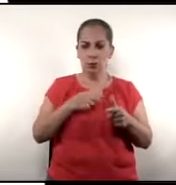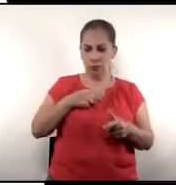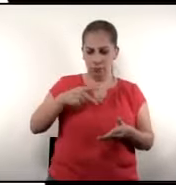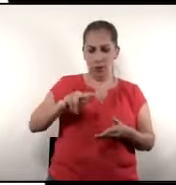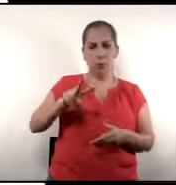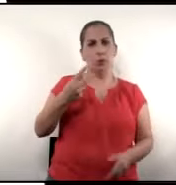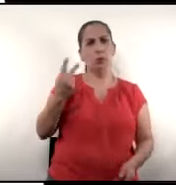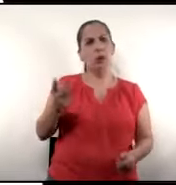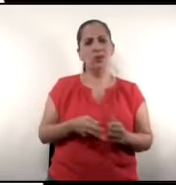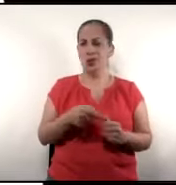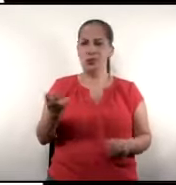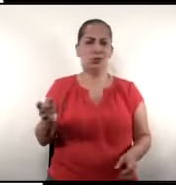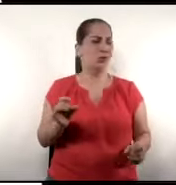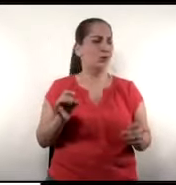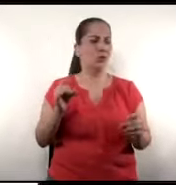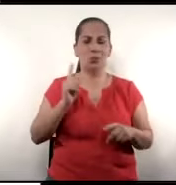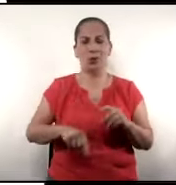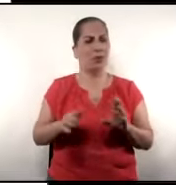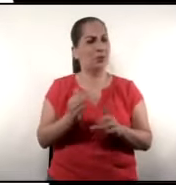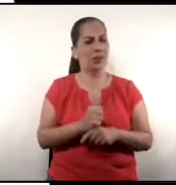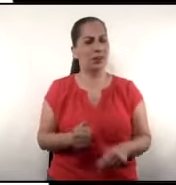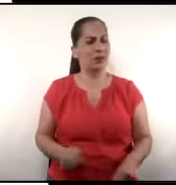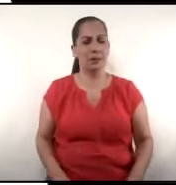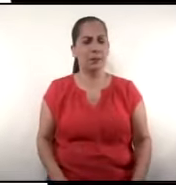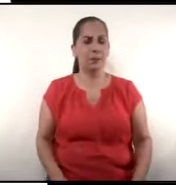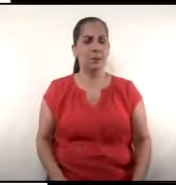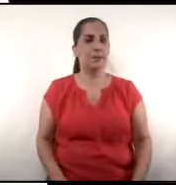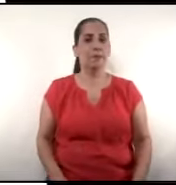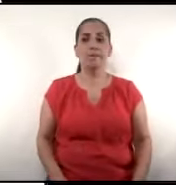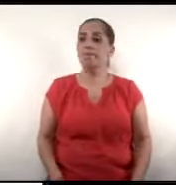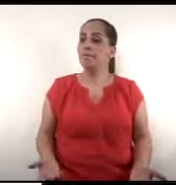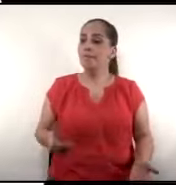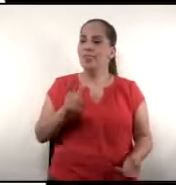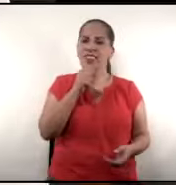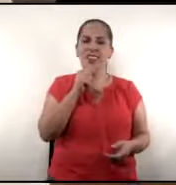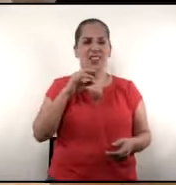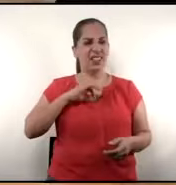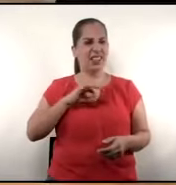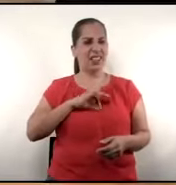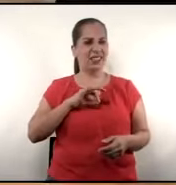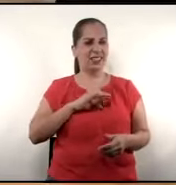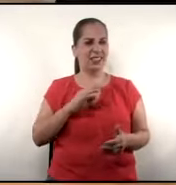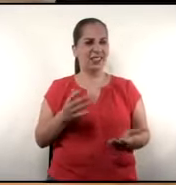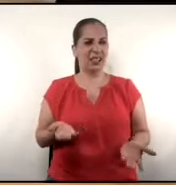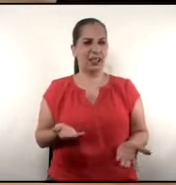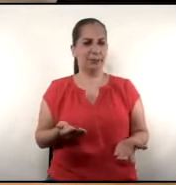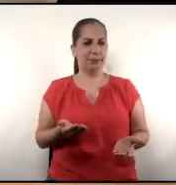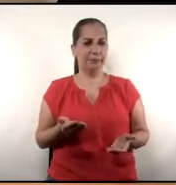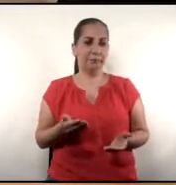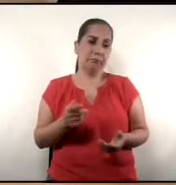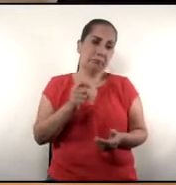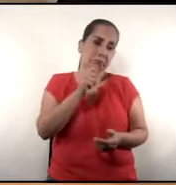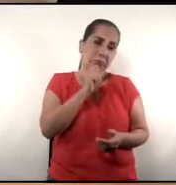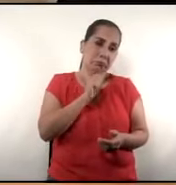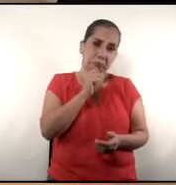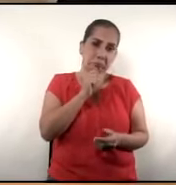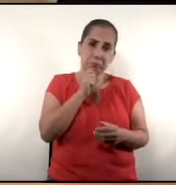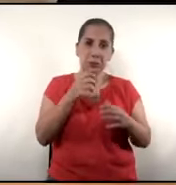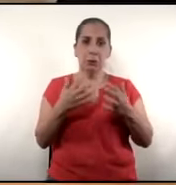veces. Eso es una grosería que no se debe permitir. ¿Y quién garantiza, don Eli, que en manos de un privado, de una